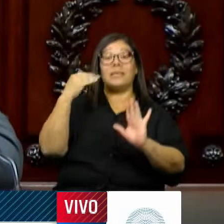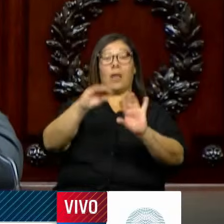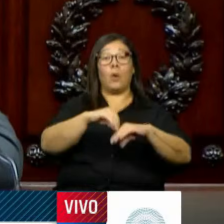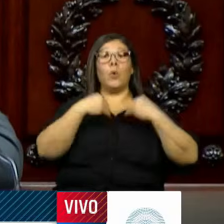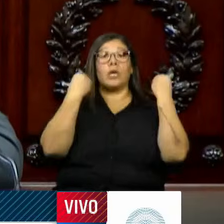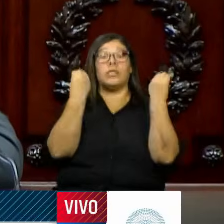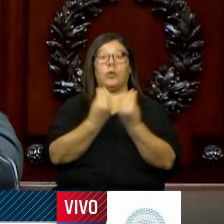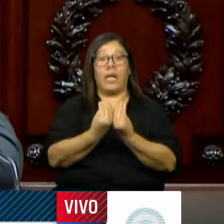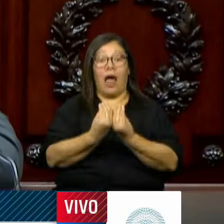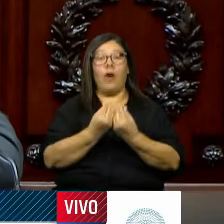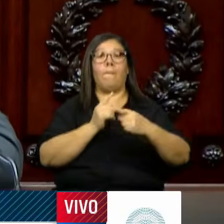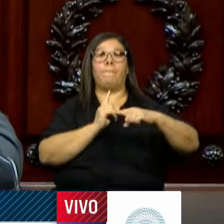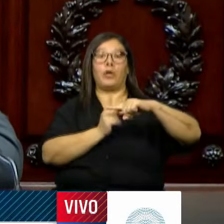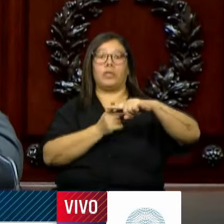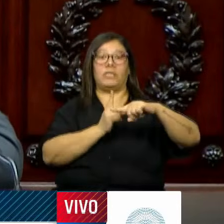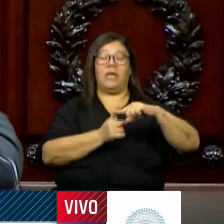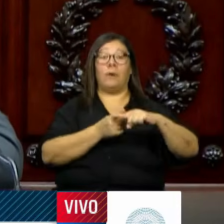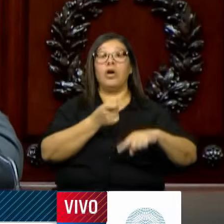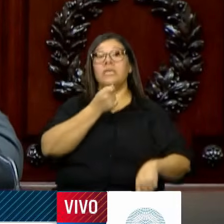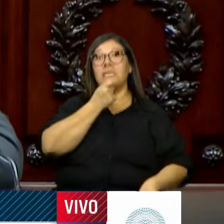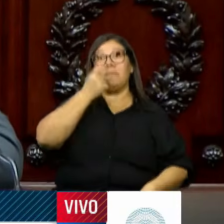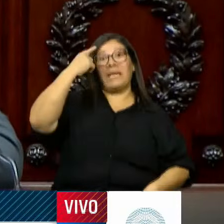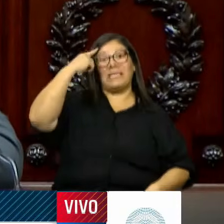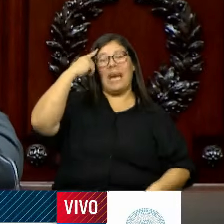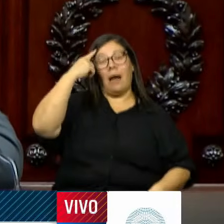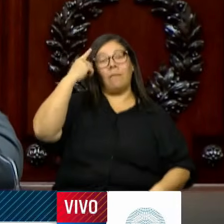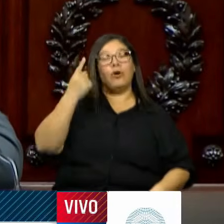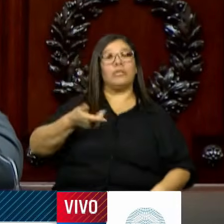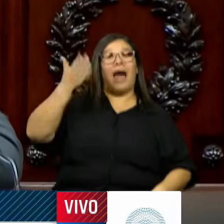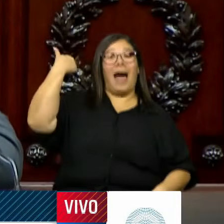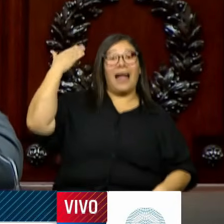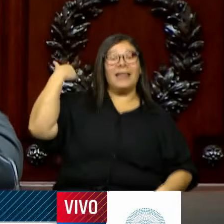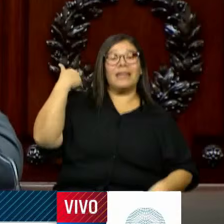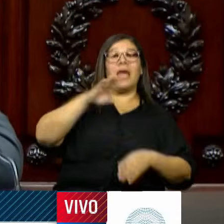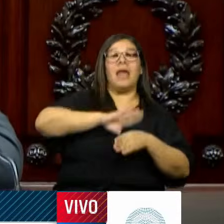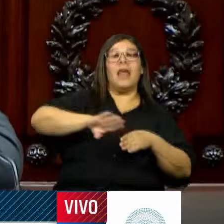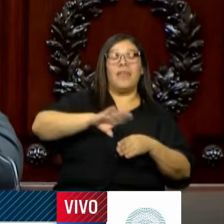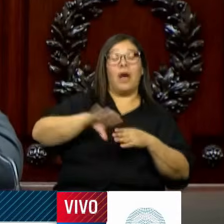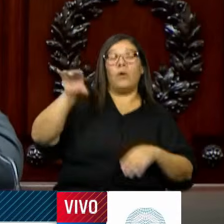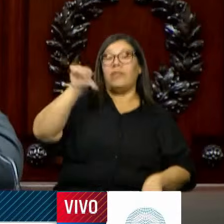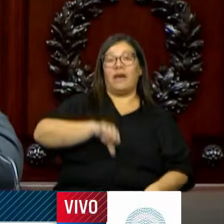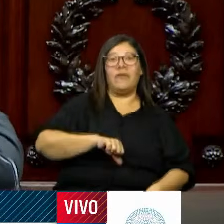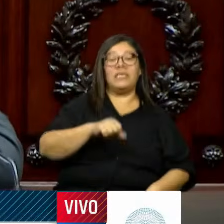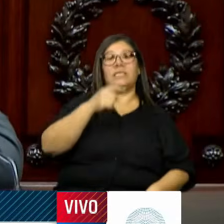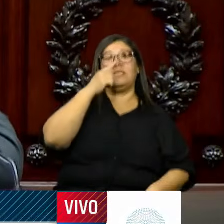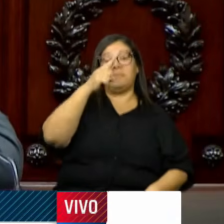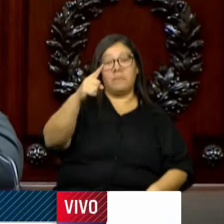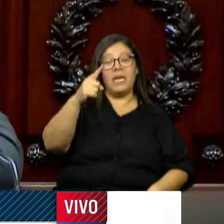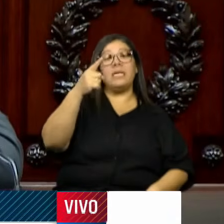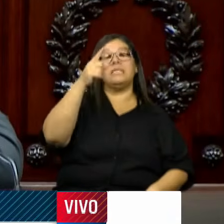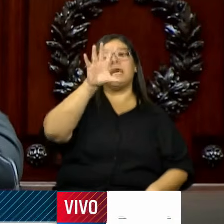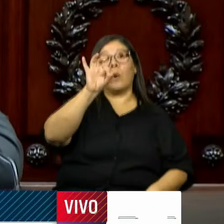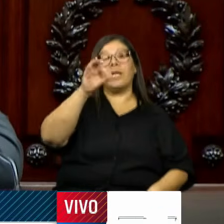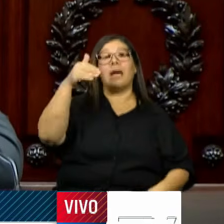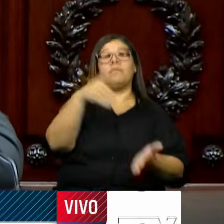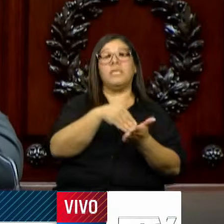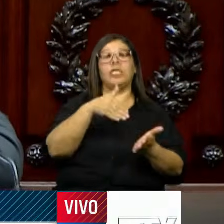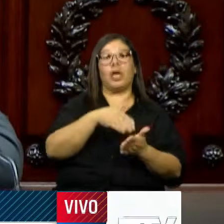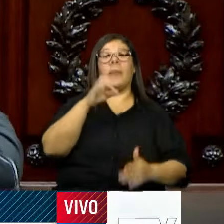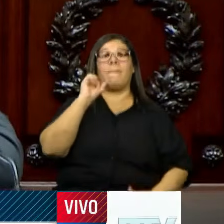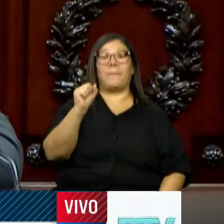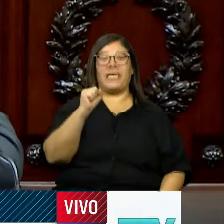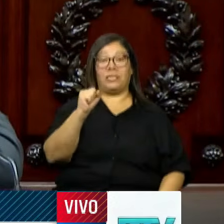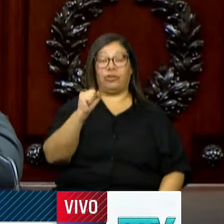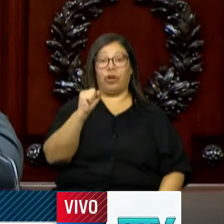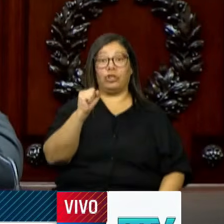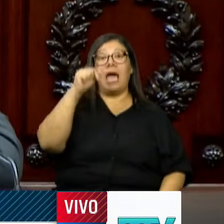de 17 años. La compañía pasó de un déficit de 1.050 millones de pesos en 2023 a un